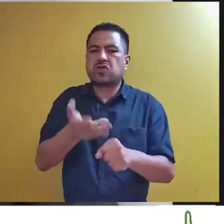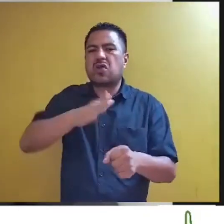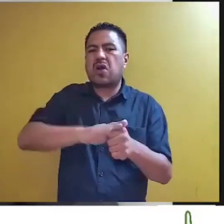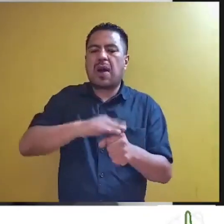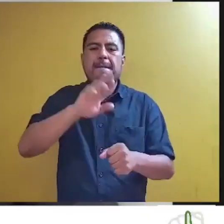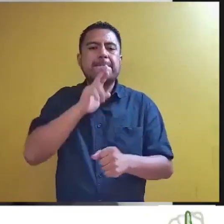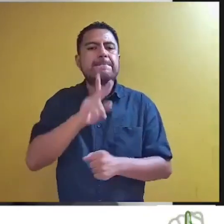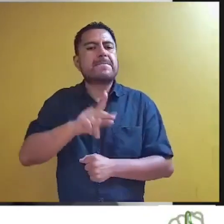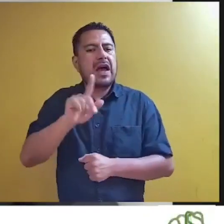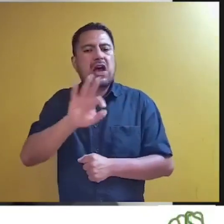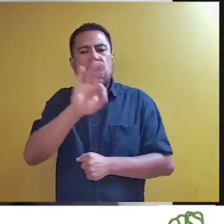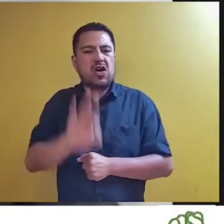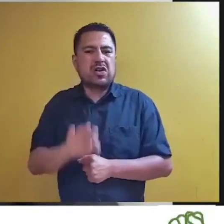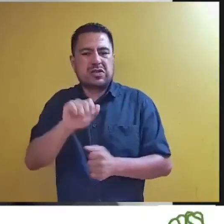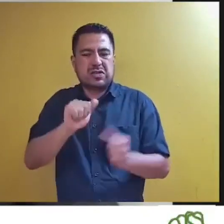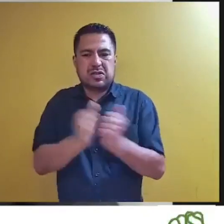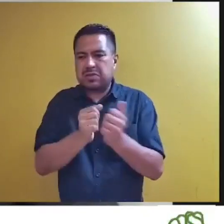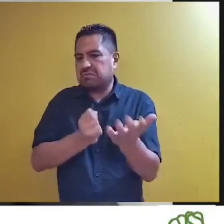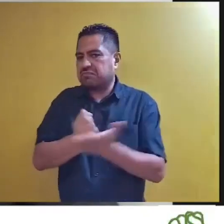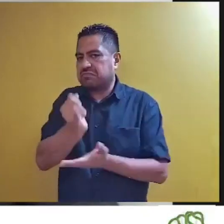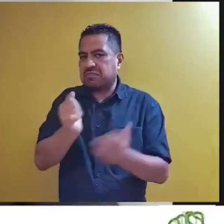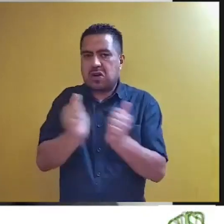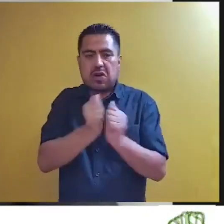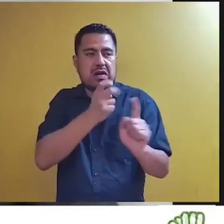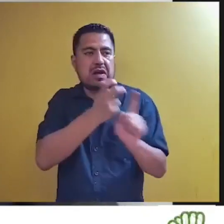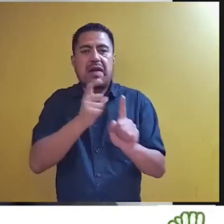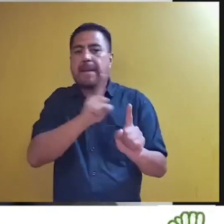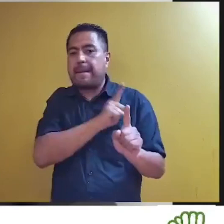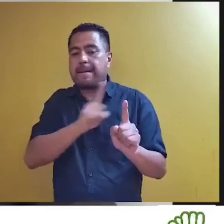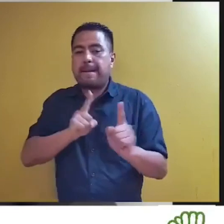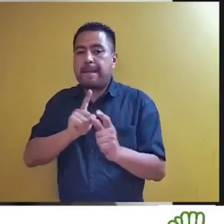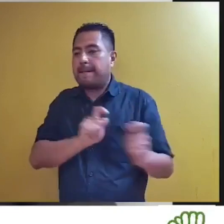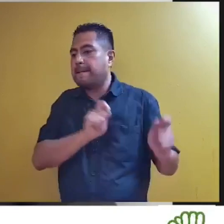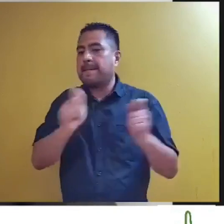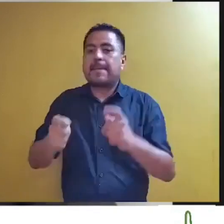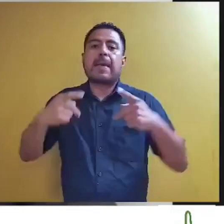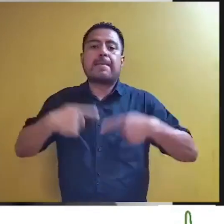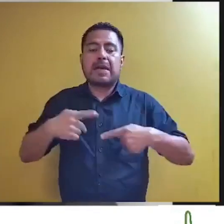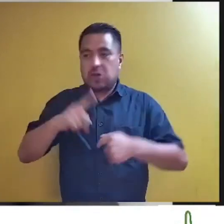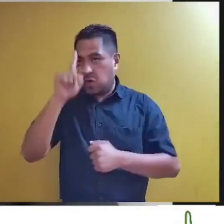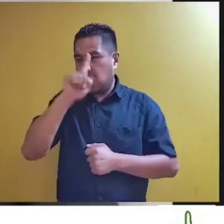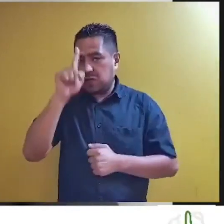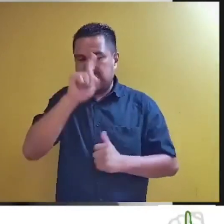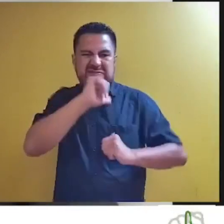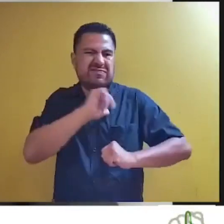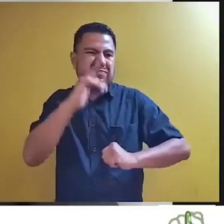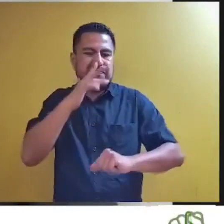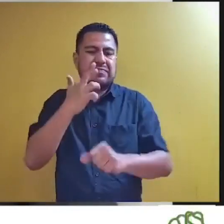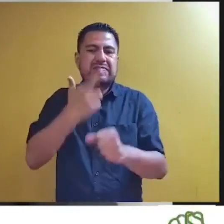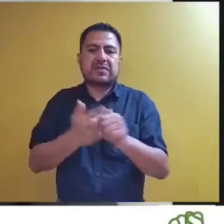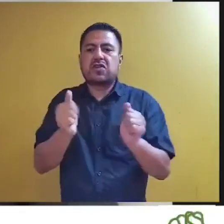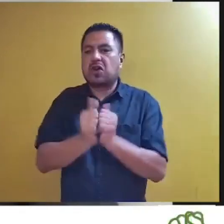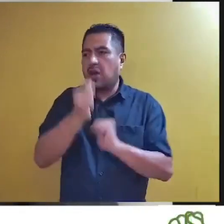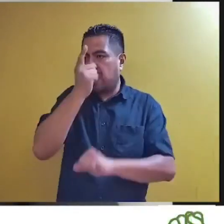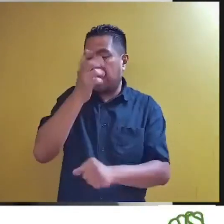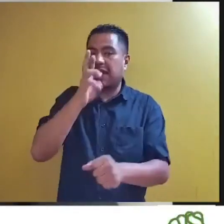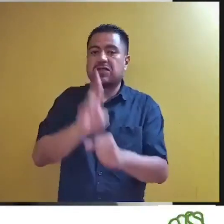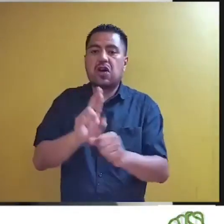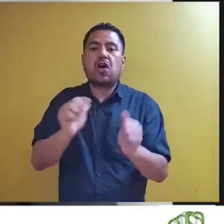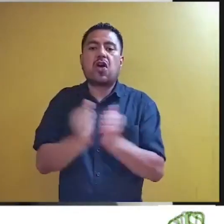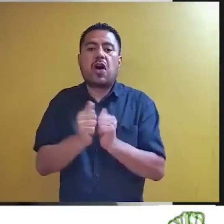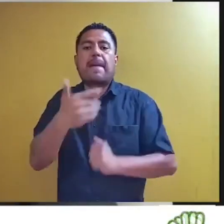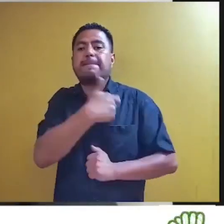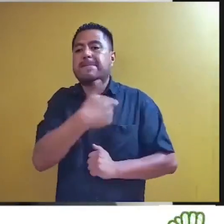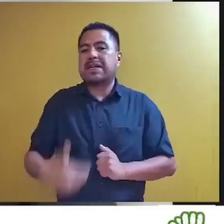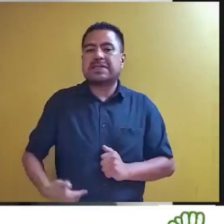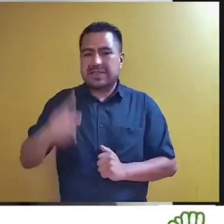mejor promedio el elemento definitorio y con esto deba designarse una persona consejera propietaria en el cargo de dirección, es decir, en la presidencia